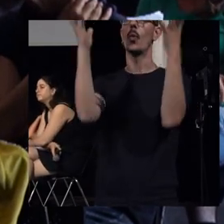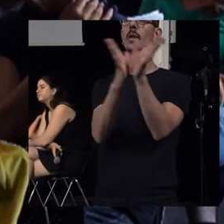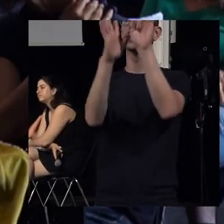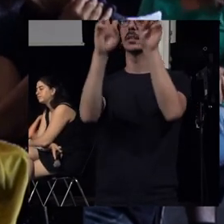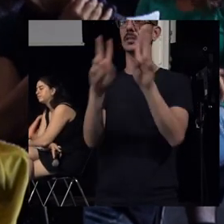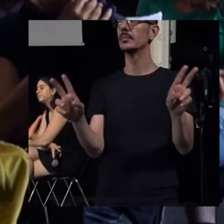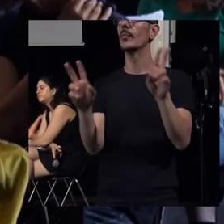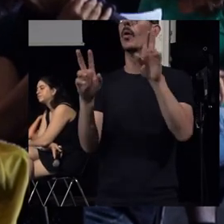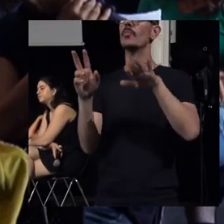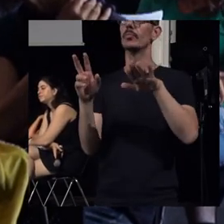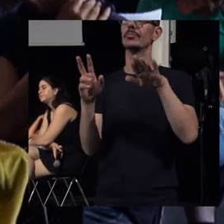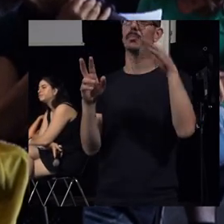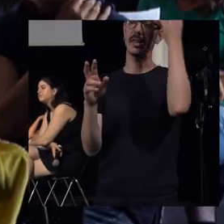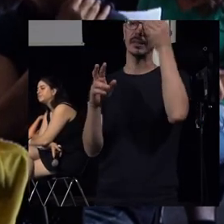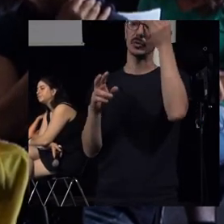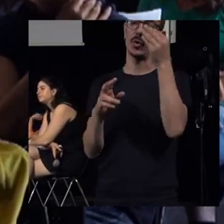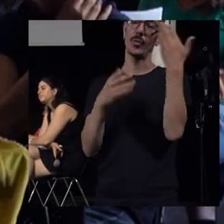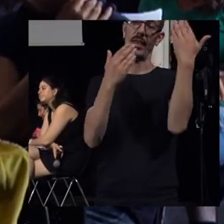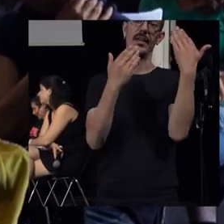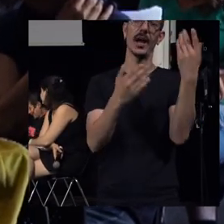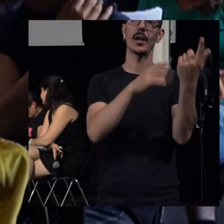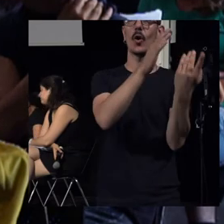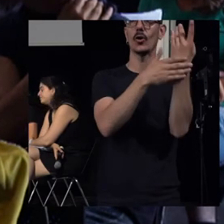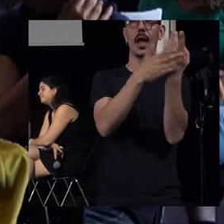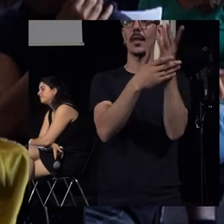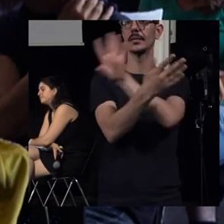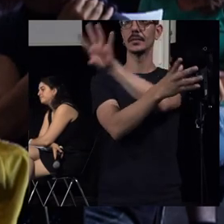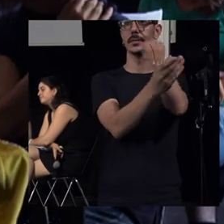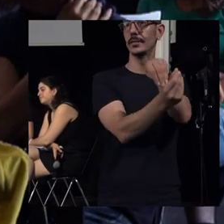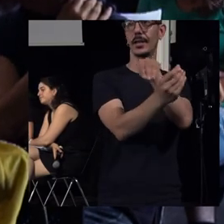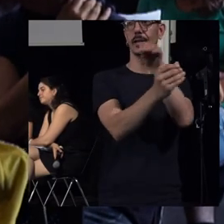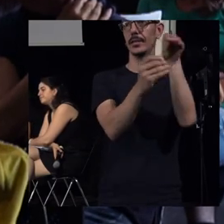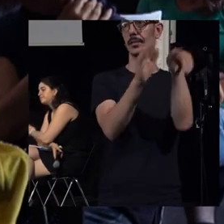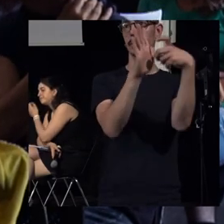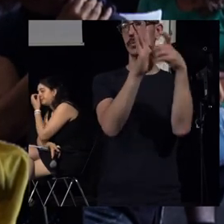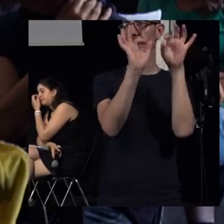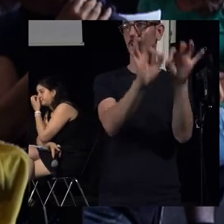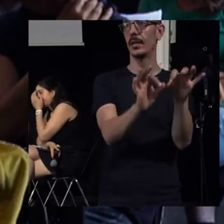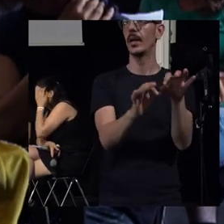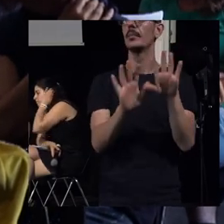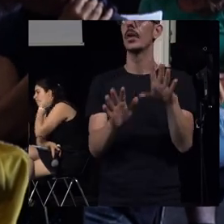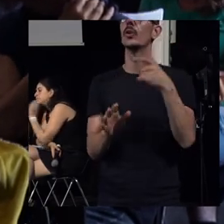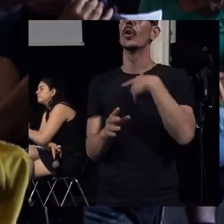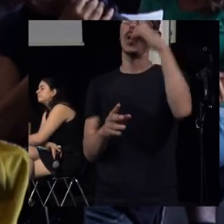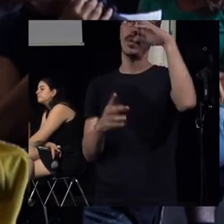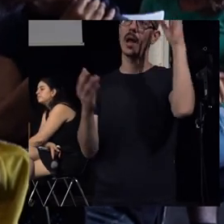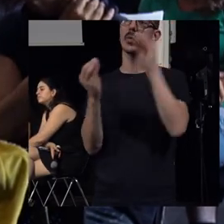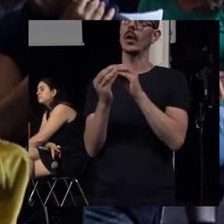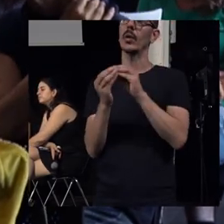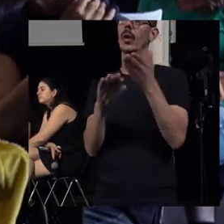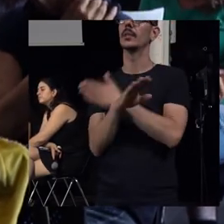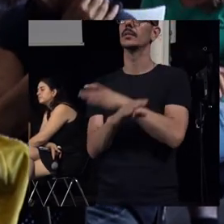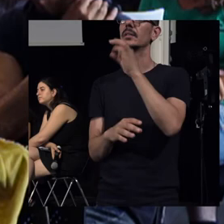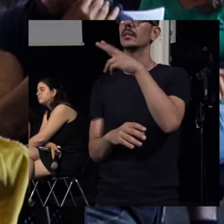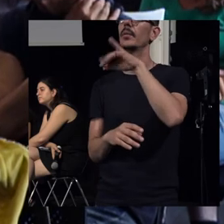unas jornadas en sí mismas, ¿no? Pero estaba muy de acuerdo y me parece complementaria además lo que tú decías, Sabrina, con